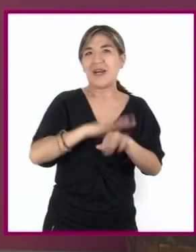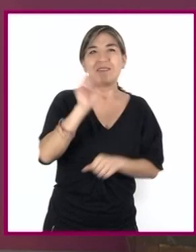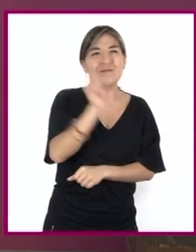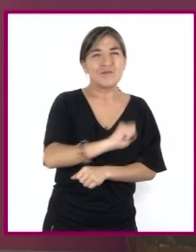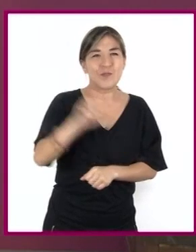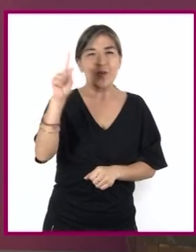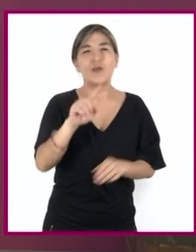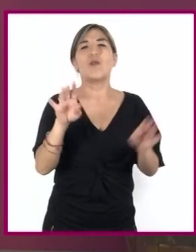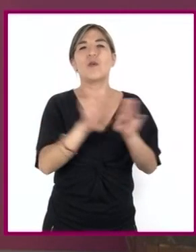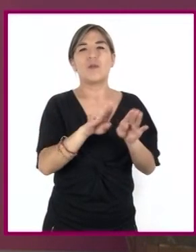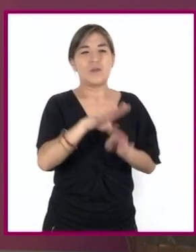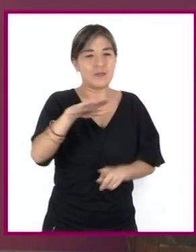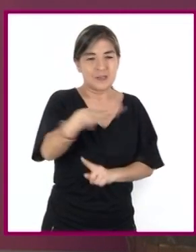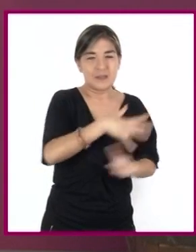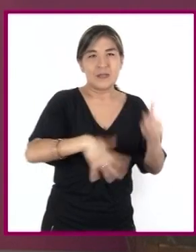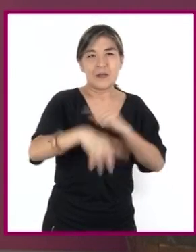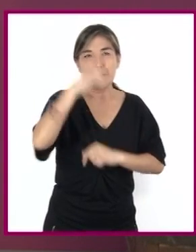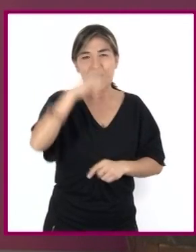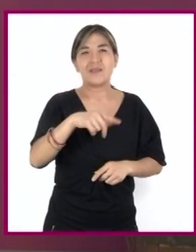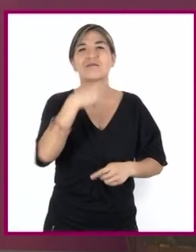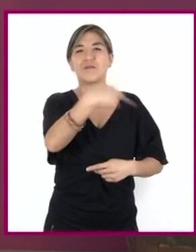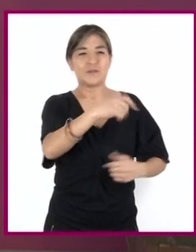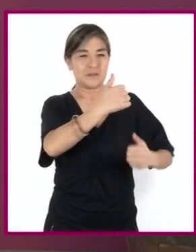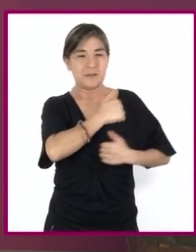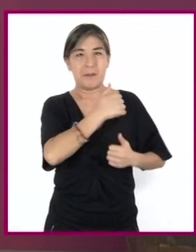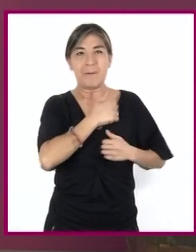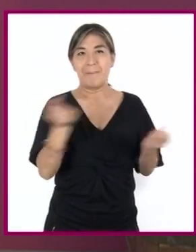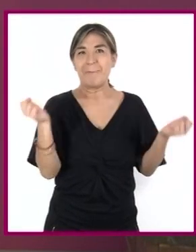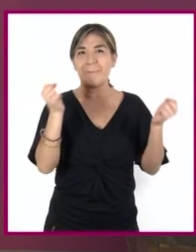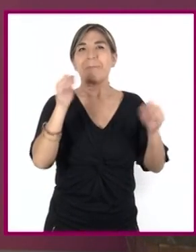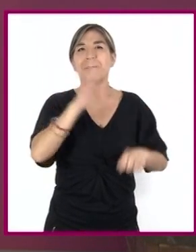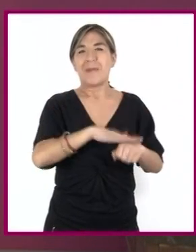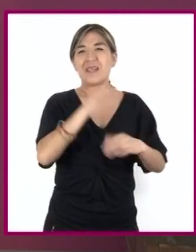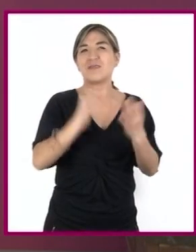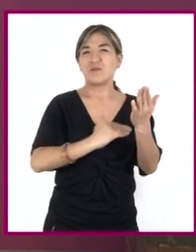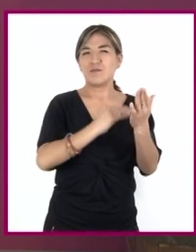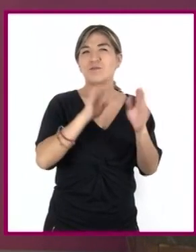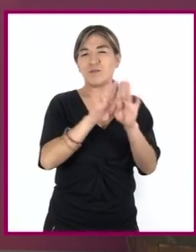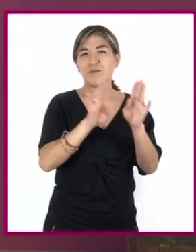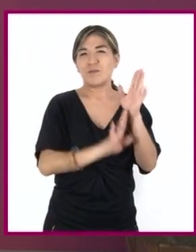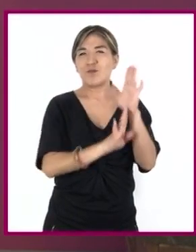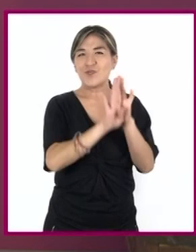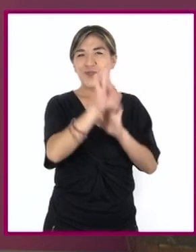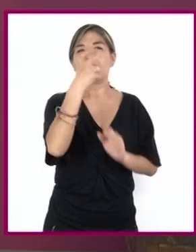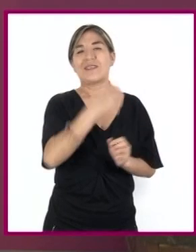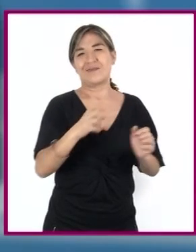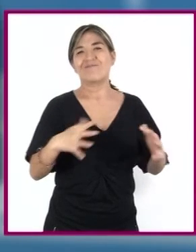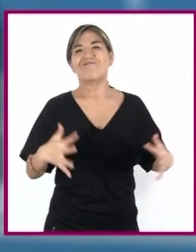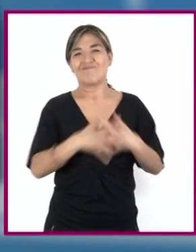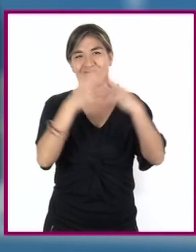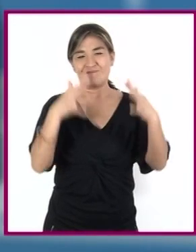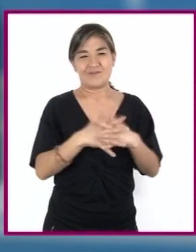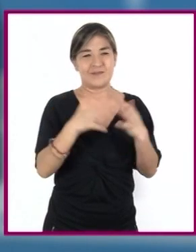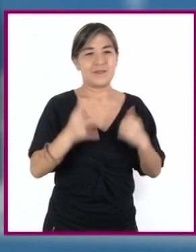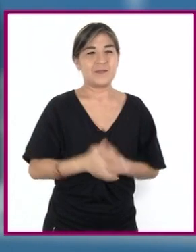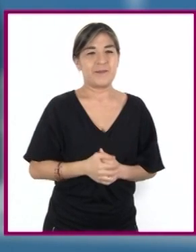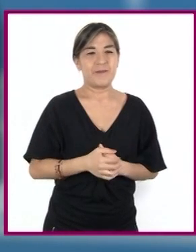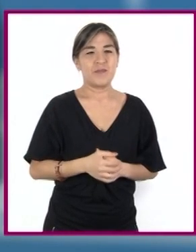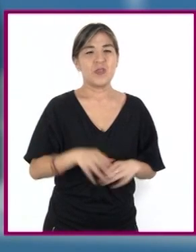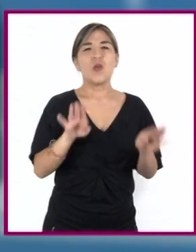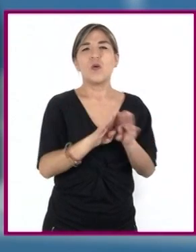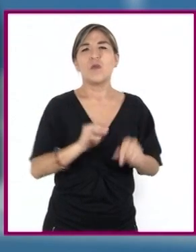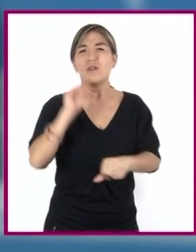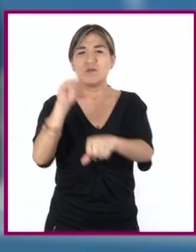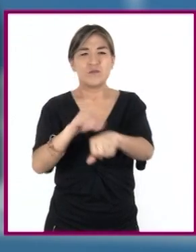de población para incrementar sus ejércitos en una época en que se recrudecieron las guerras locales. La expansión